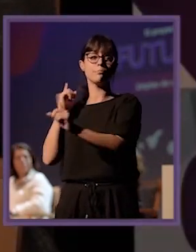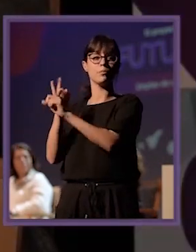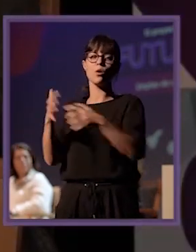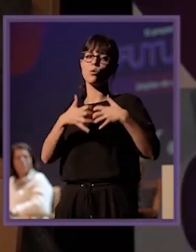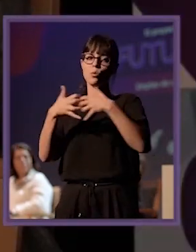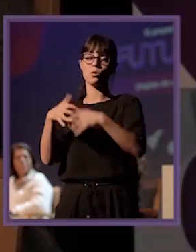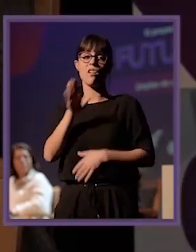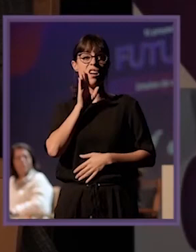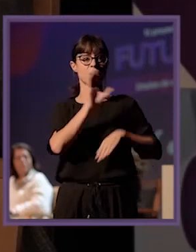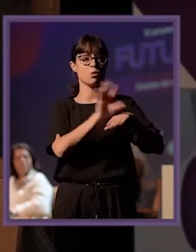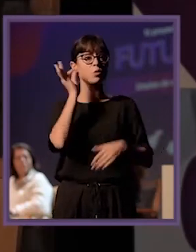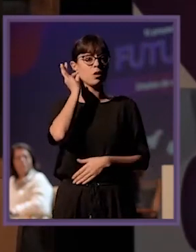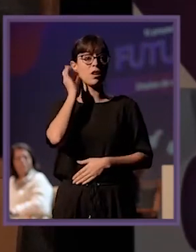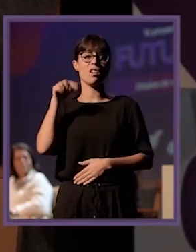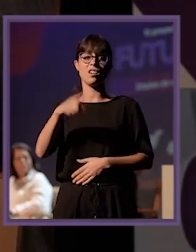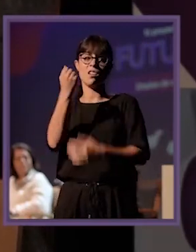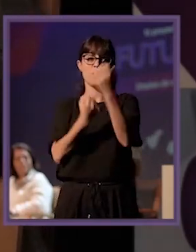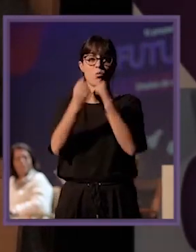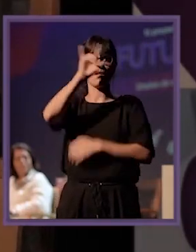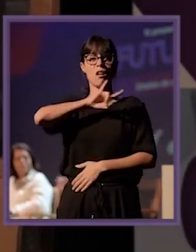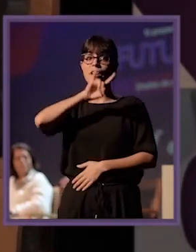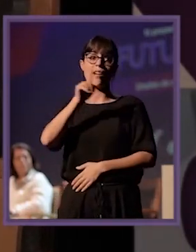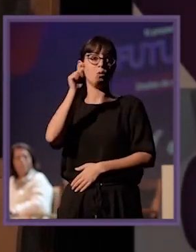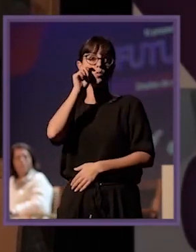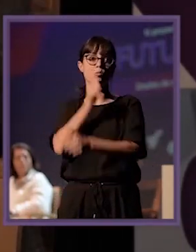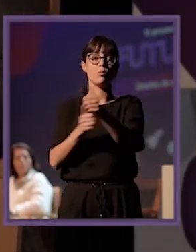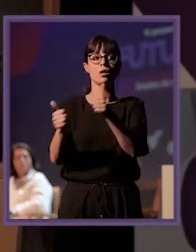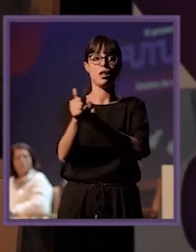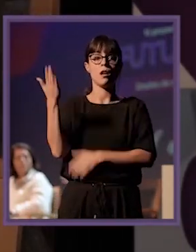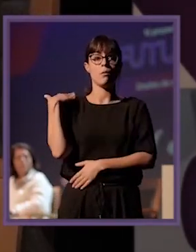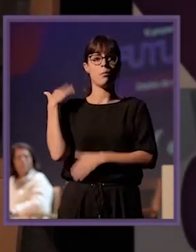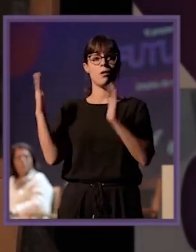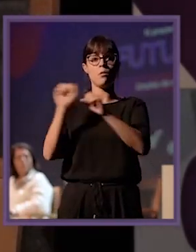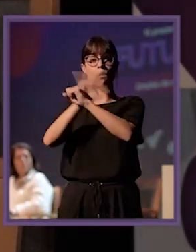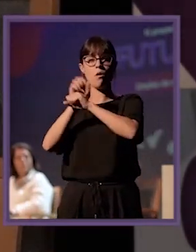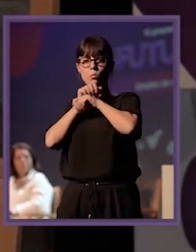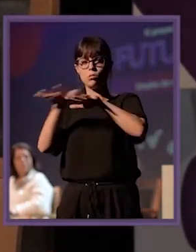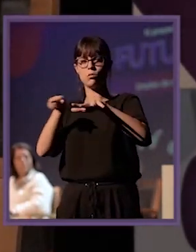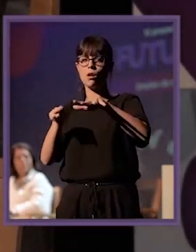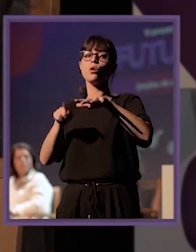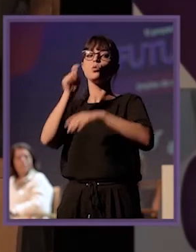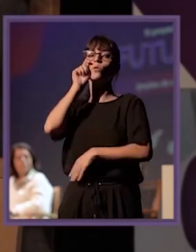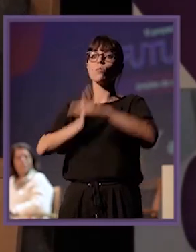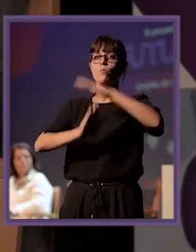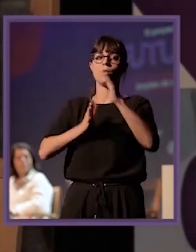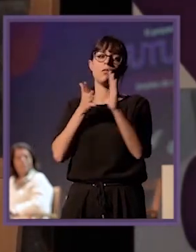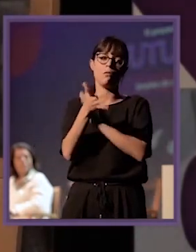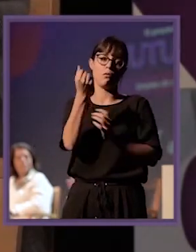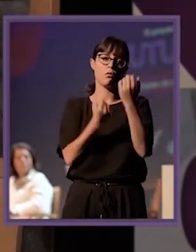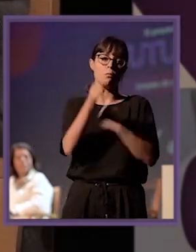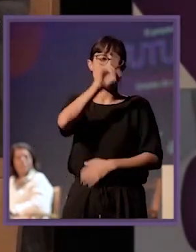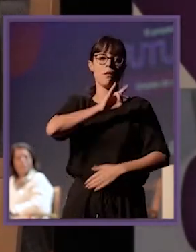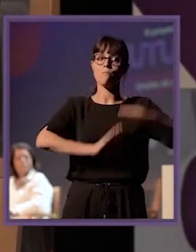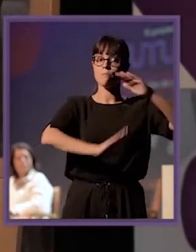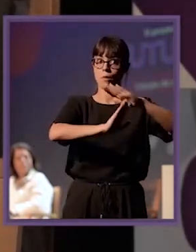como todos sabemos, se basa mucho en el turismo y nos vimos durante el COVID que el parón del turismo implicaba un parón de la economía canaria. Sí. Y siempre se ha hablado